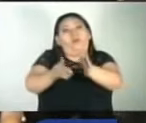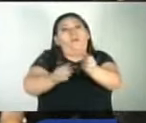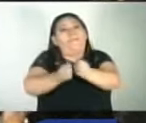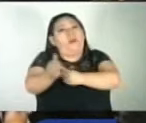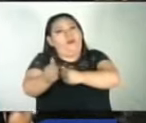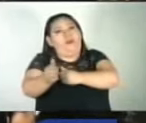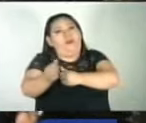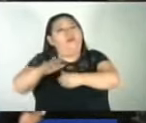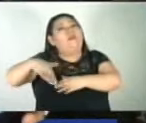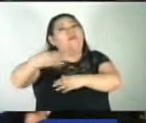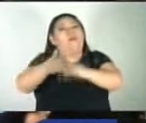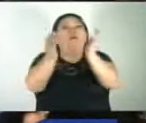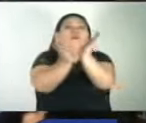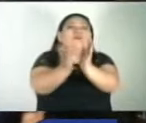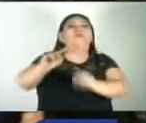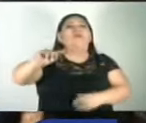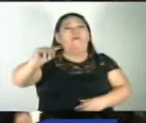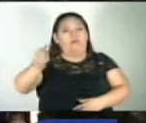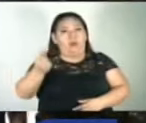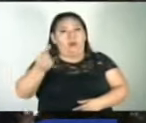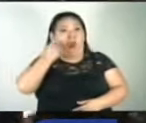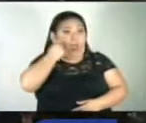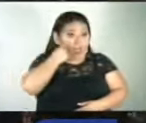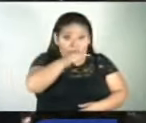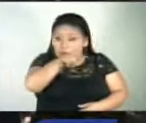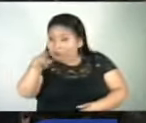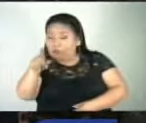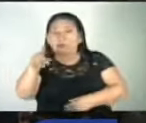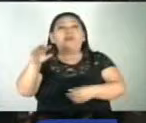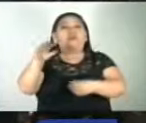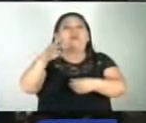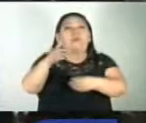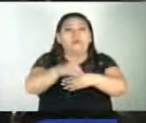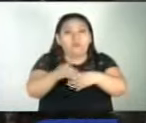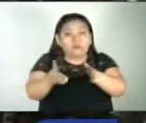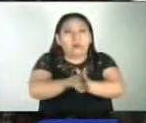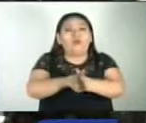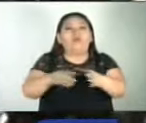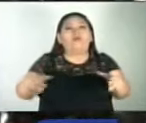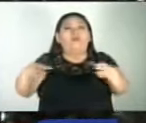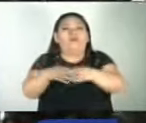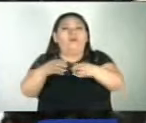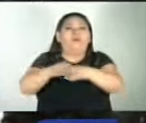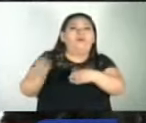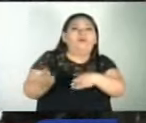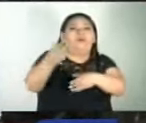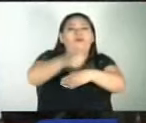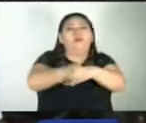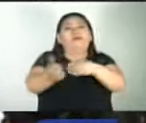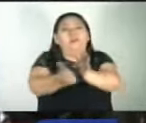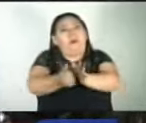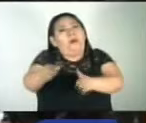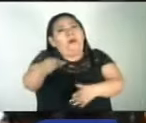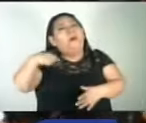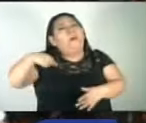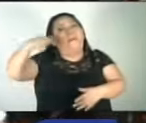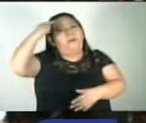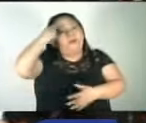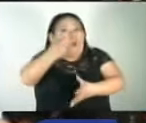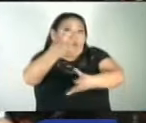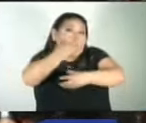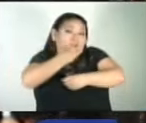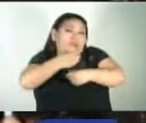a tomar el 1 de mayo. Si la mayoría de diputados de la que conforman la nueva Asamblea Legislativa depositan la confianza en